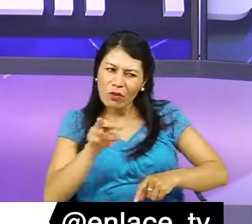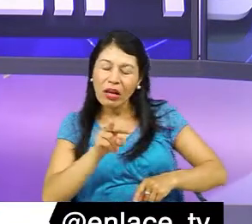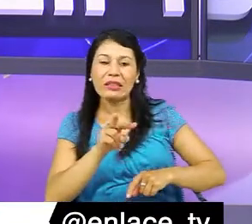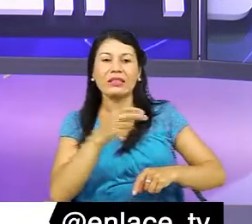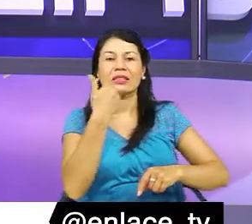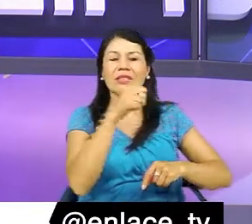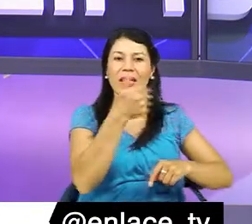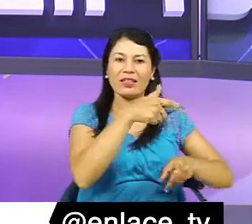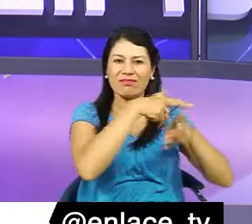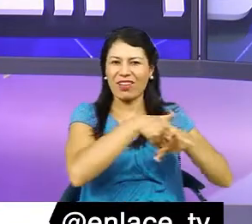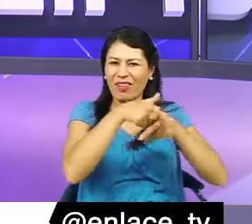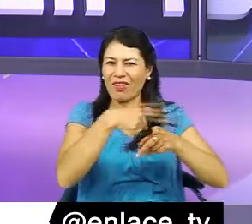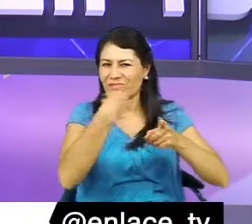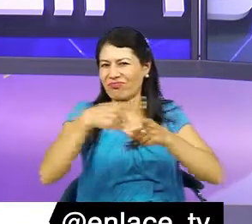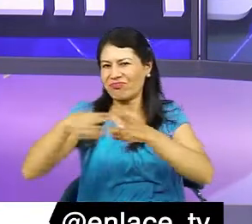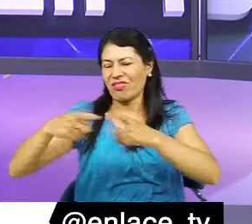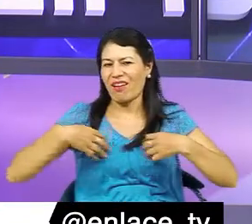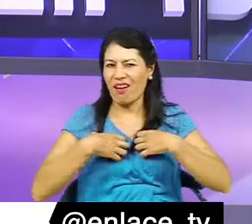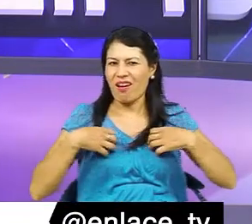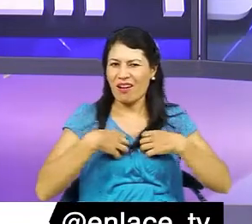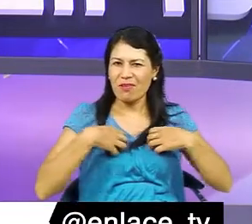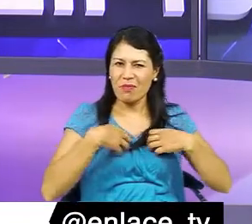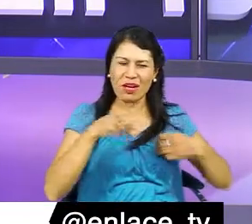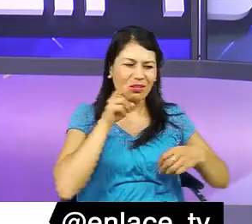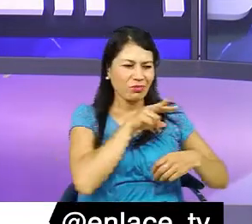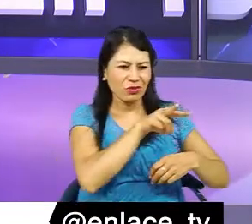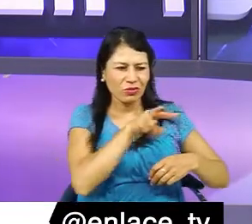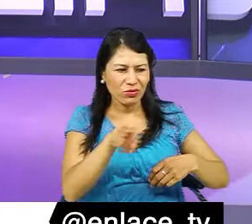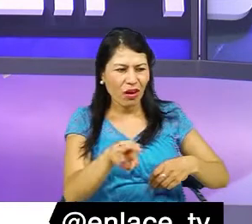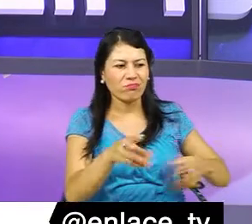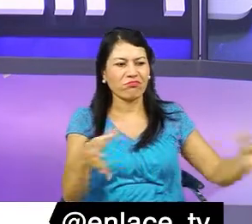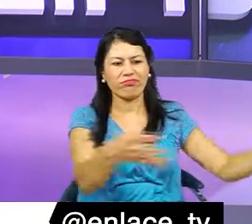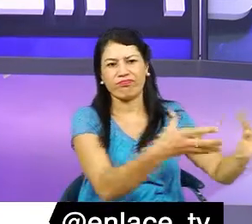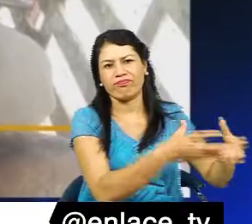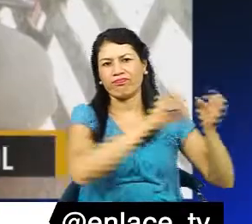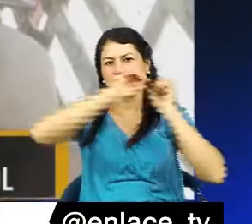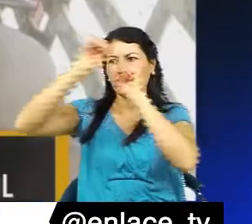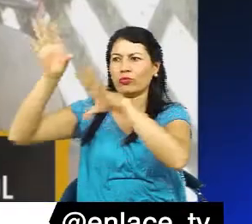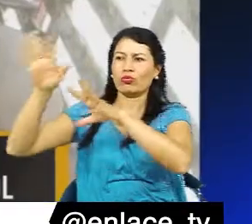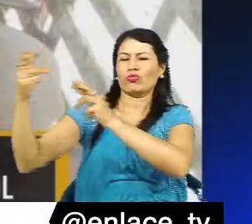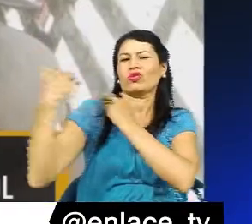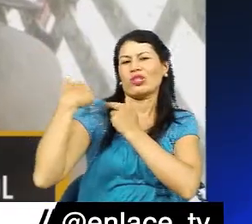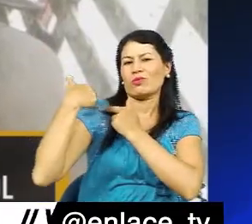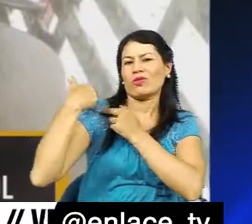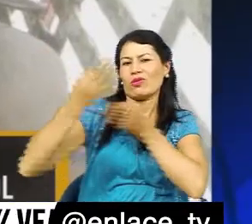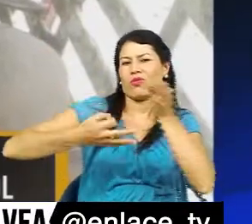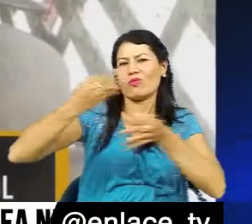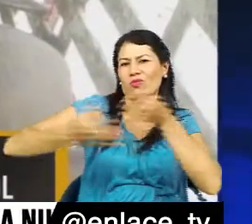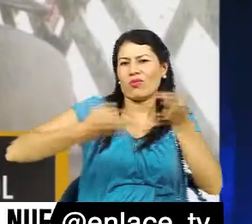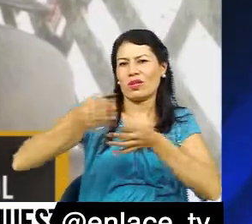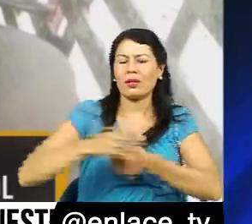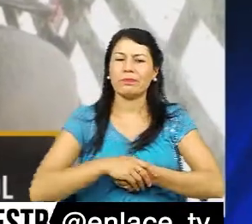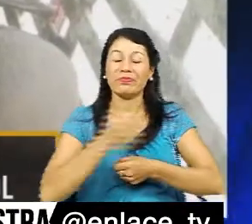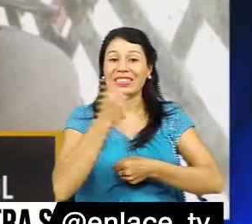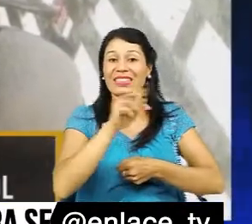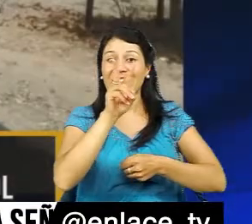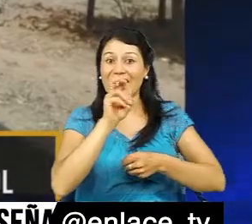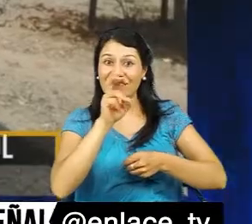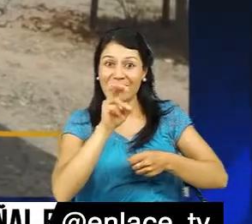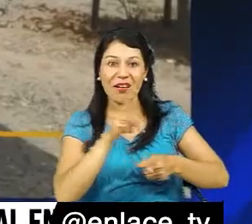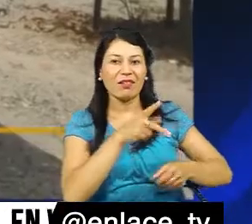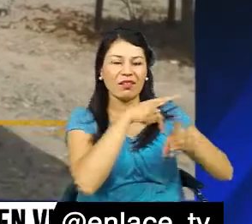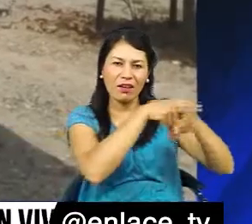que posteriormente fueron entregados al Instituto Colombiano Agropecuario ICA. 17 semovientes fueron incautados por los uniformados del Batallón